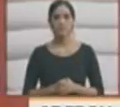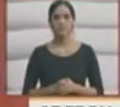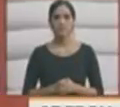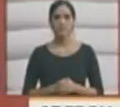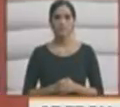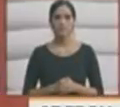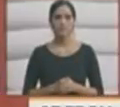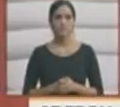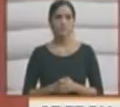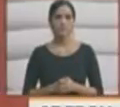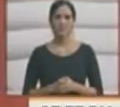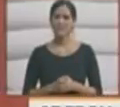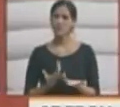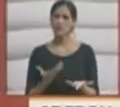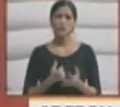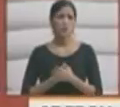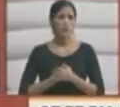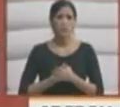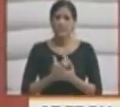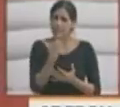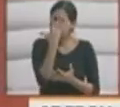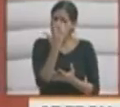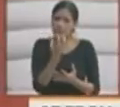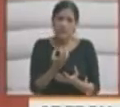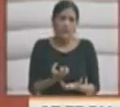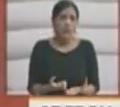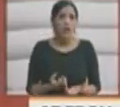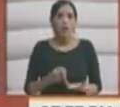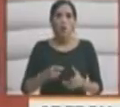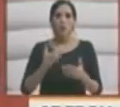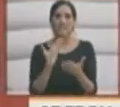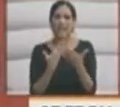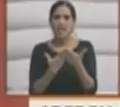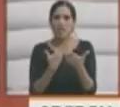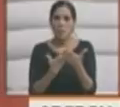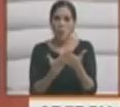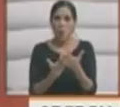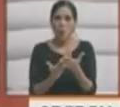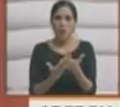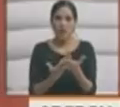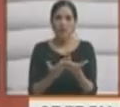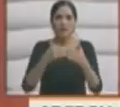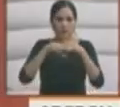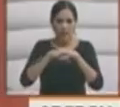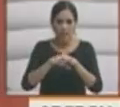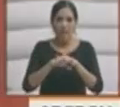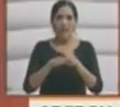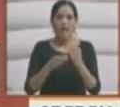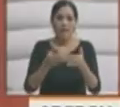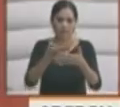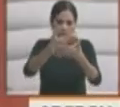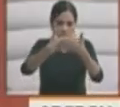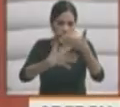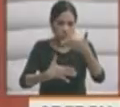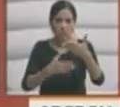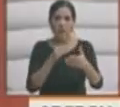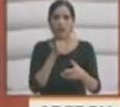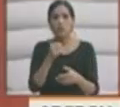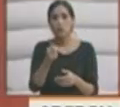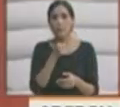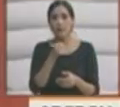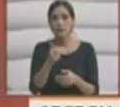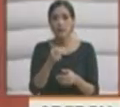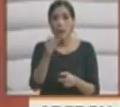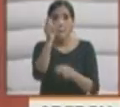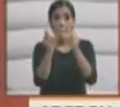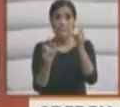Son desgarradores los testimonios que registró Madeleine en su excelente reportaje. Personas